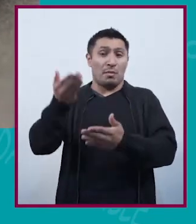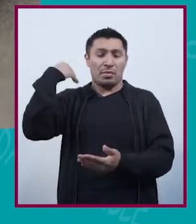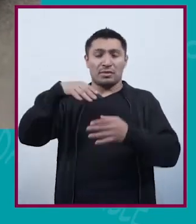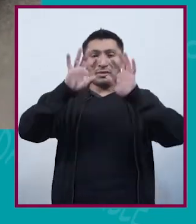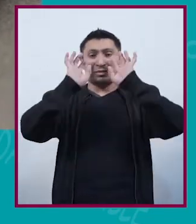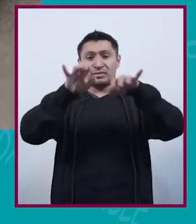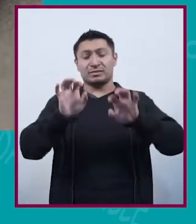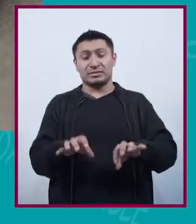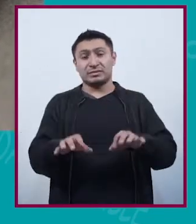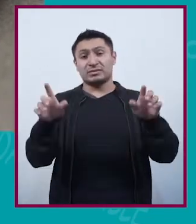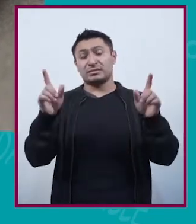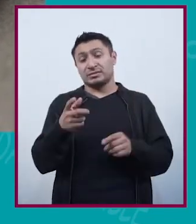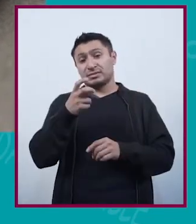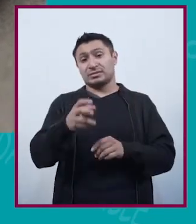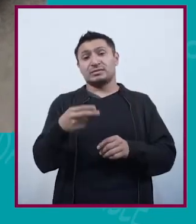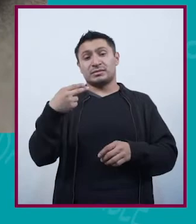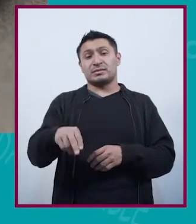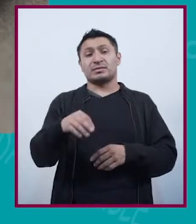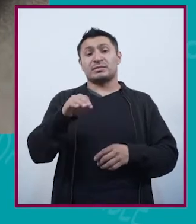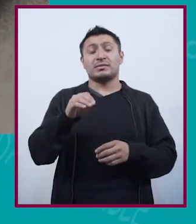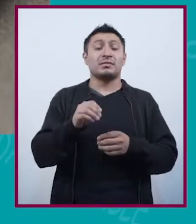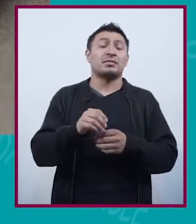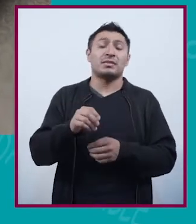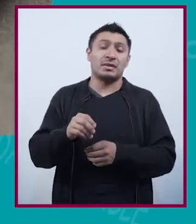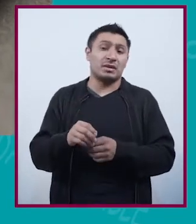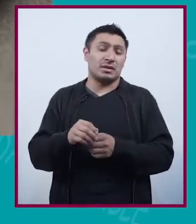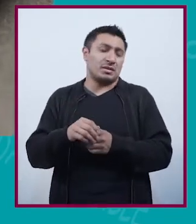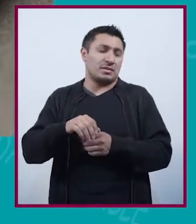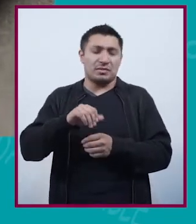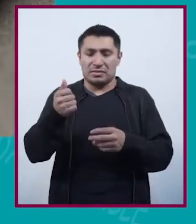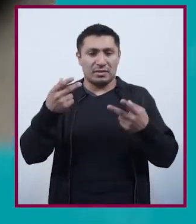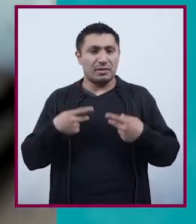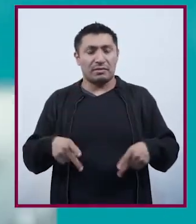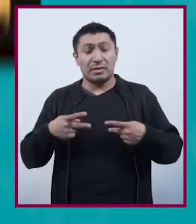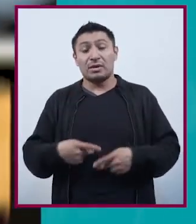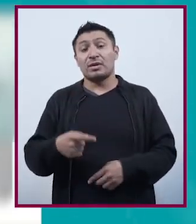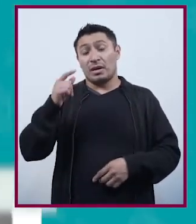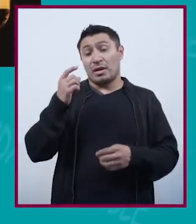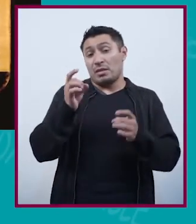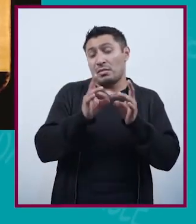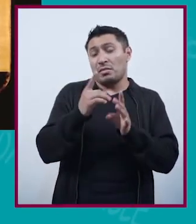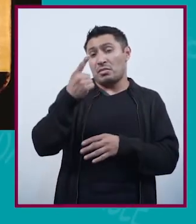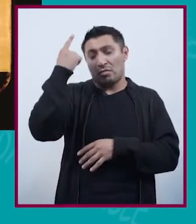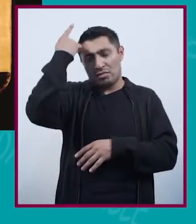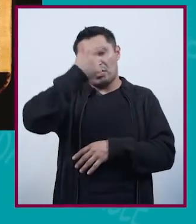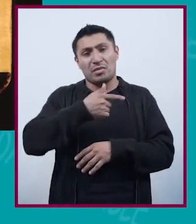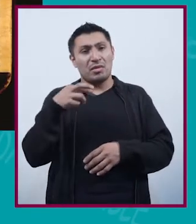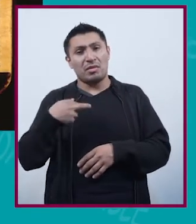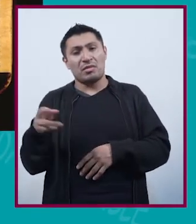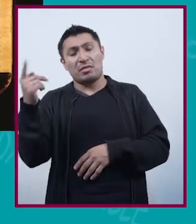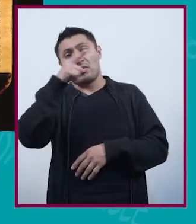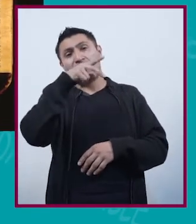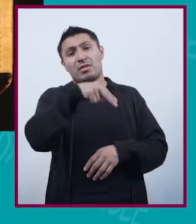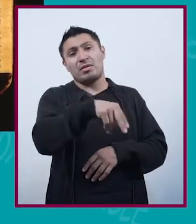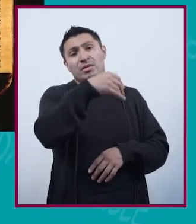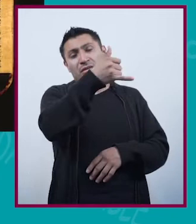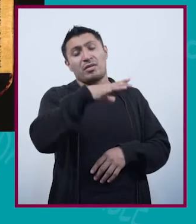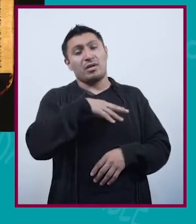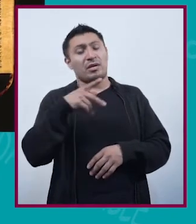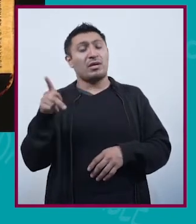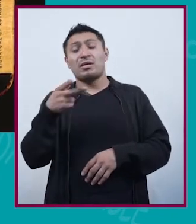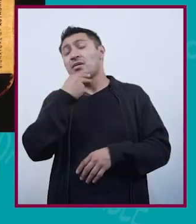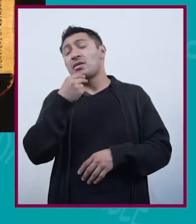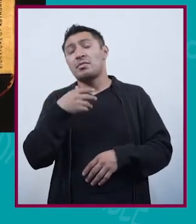1949, cuando queda registrada esta invención a nombre de Frank McNamara. Una noche, en un restaurante de Nueva